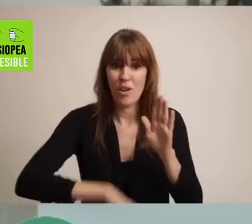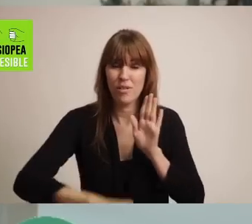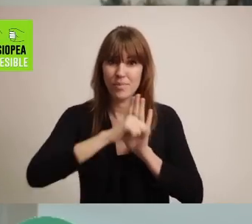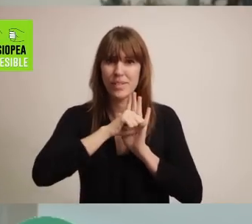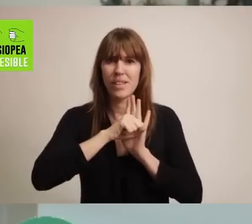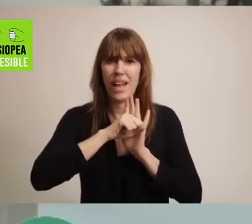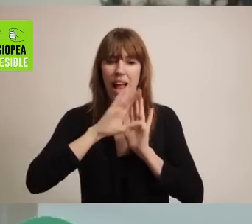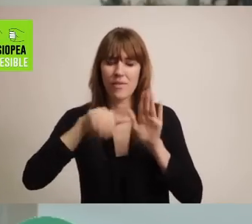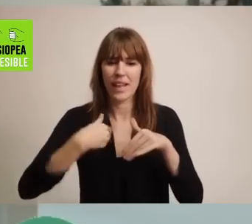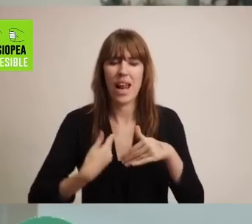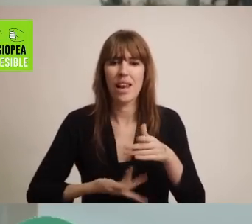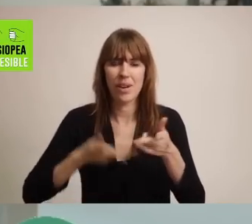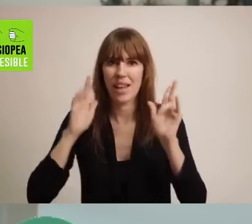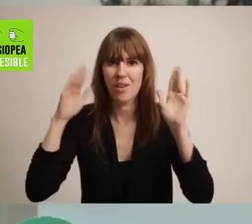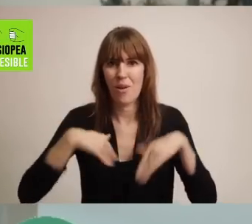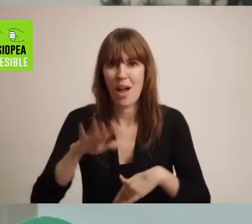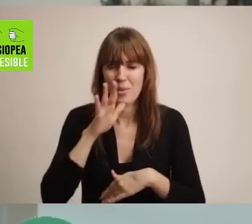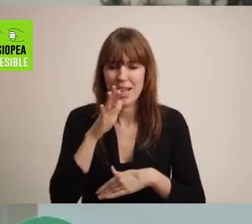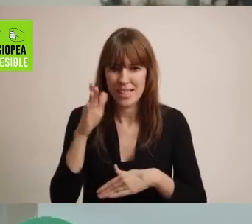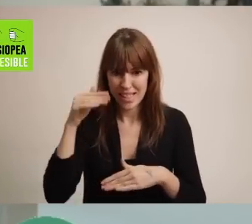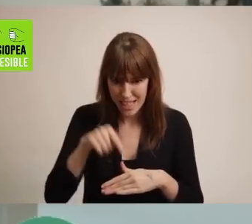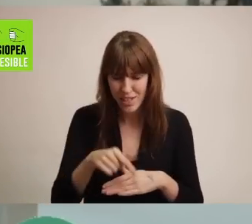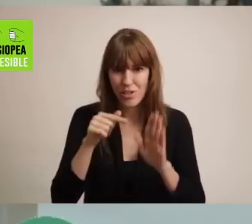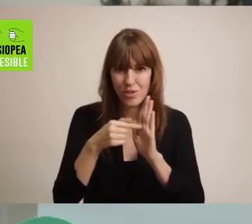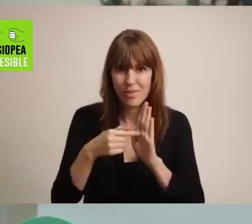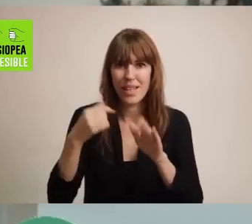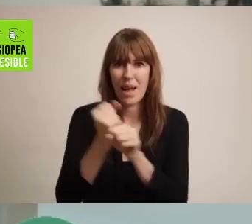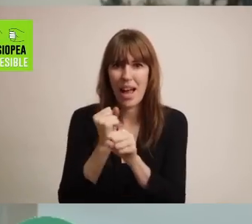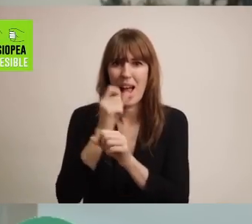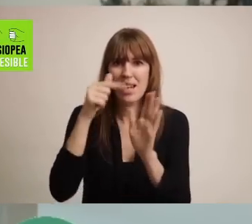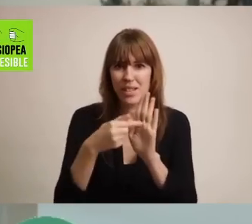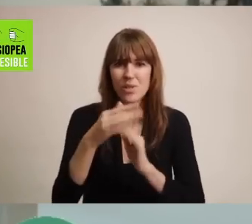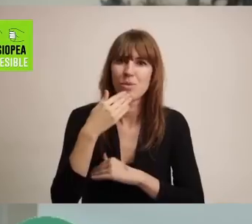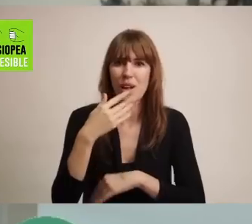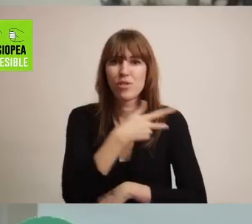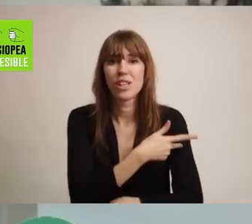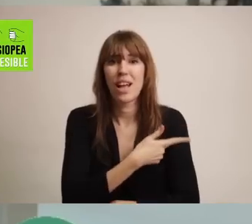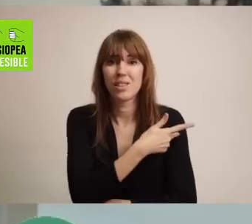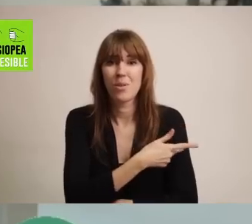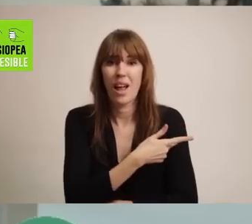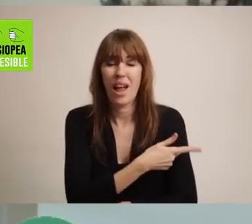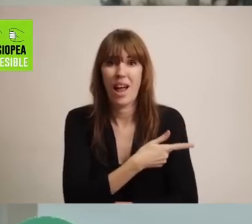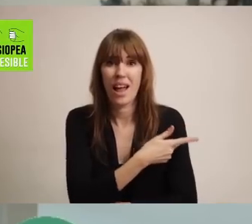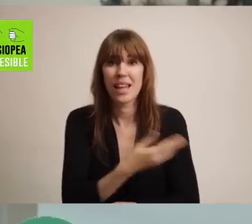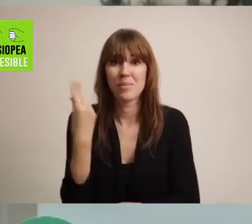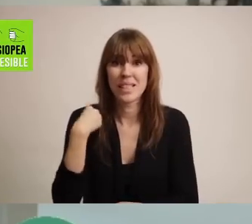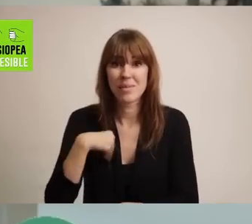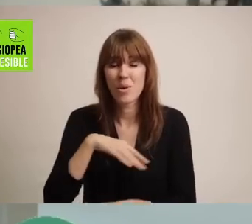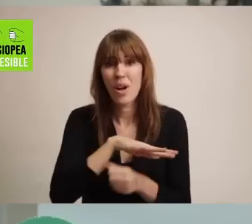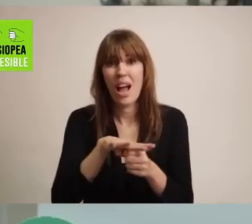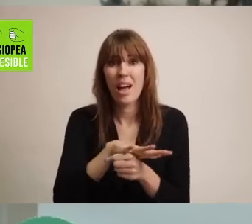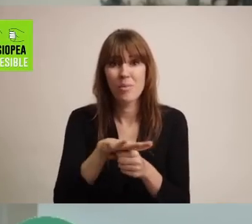línea concreta, que ya no somos libres, que es como un tatuaje que nos han inscrito, nos han impregnado en nuestro